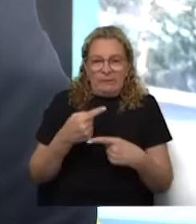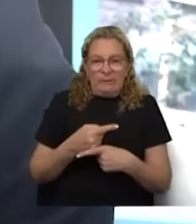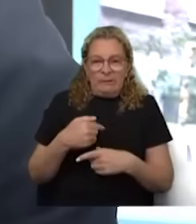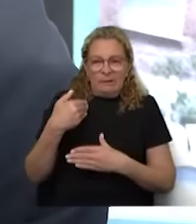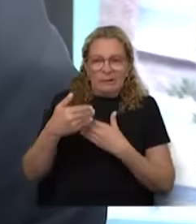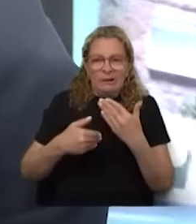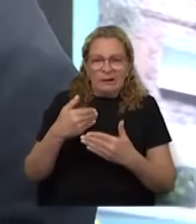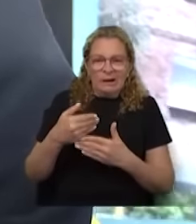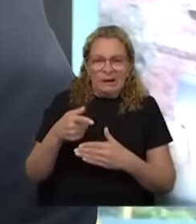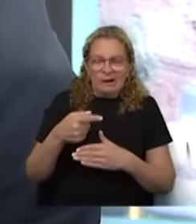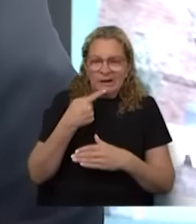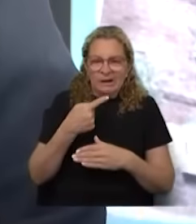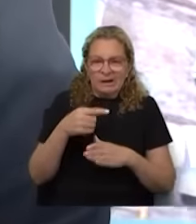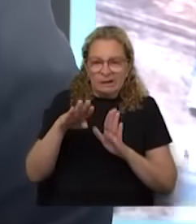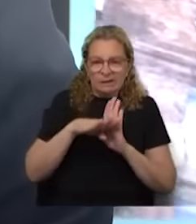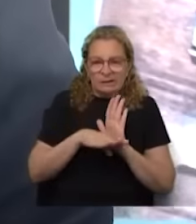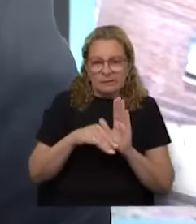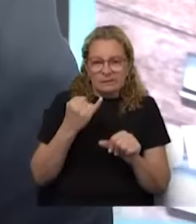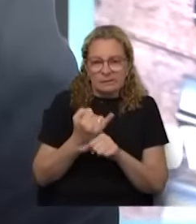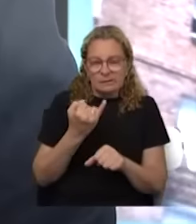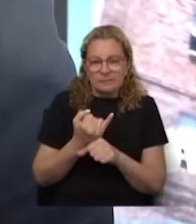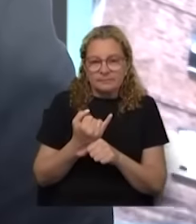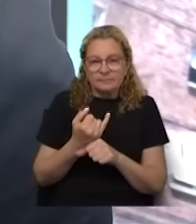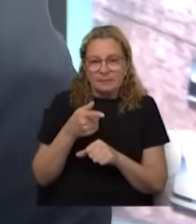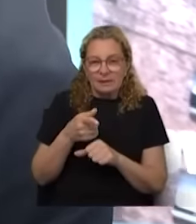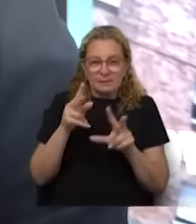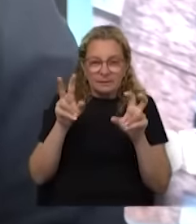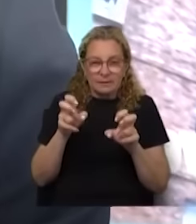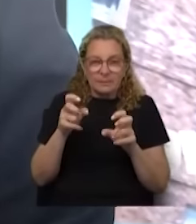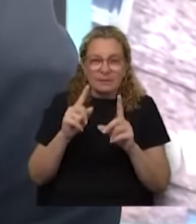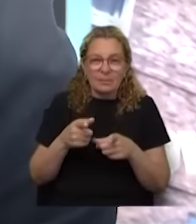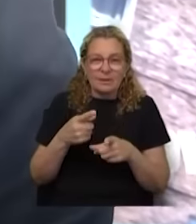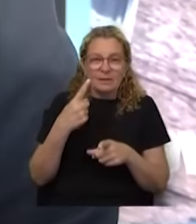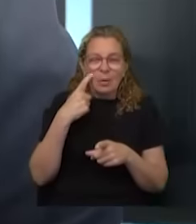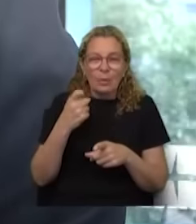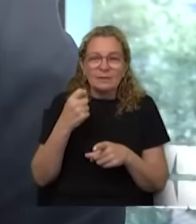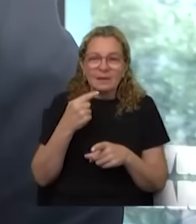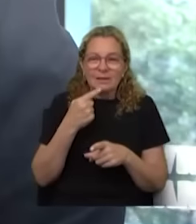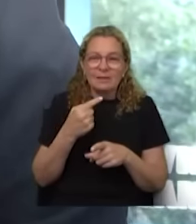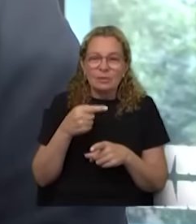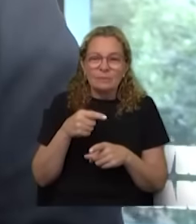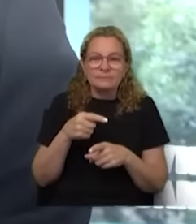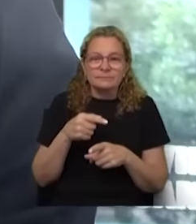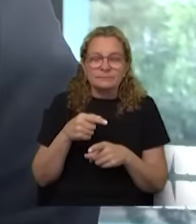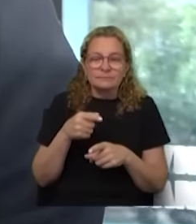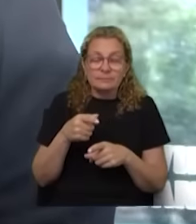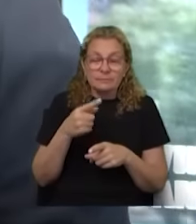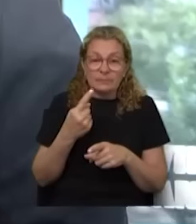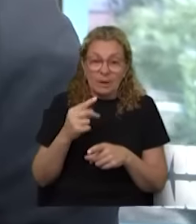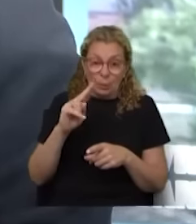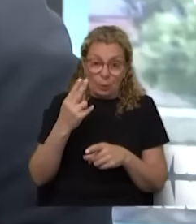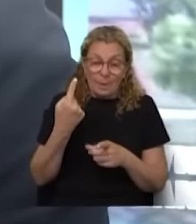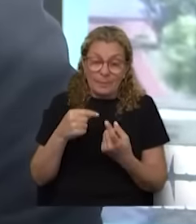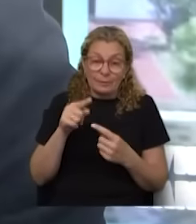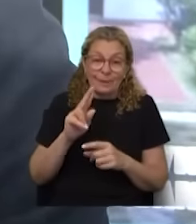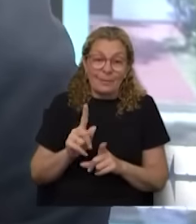avances en términos normativos e institucionales para abordar el tema También dan cuenta un poco de de esto que sucede en Uruguay pero